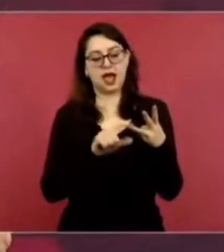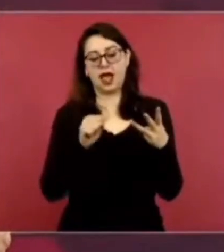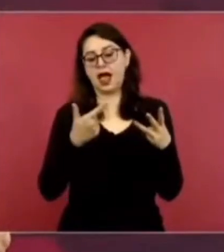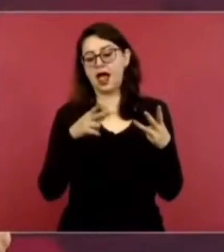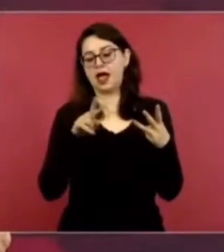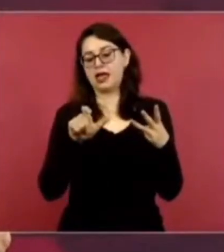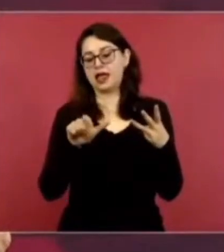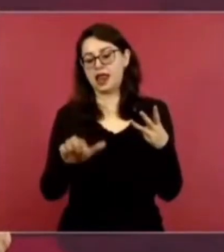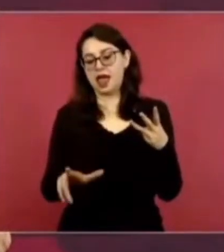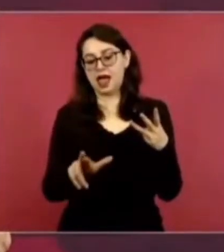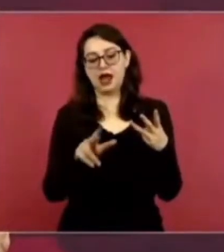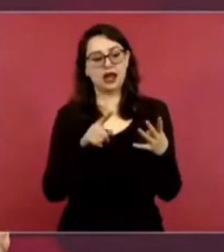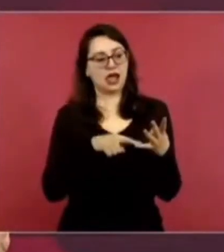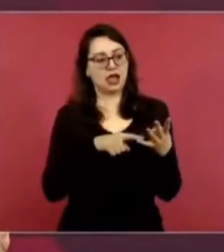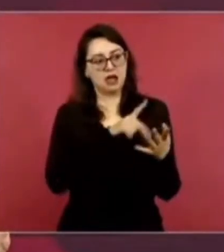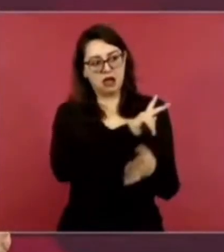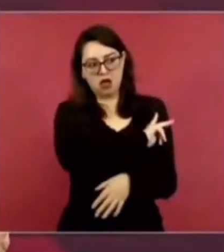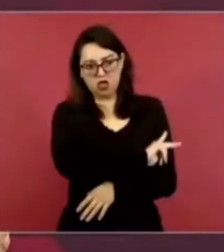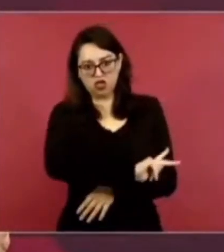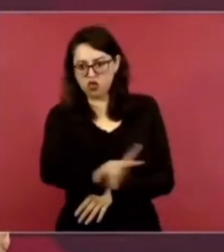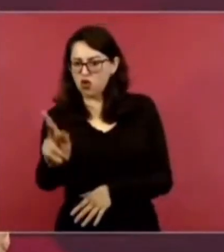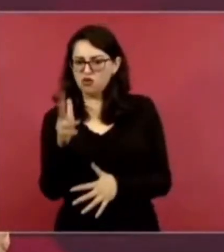ellos corruptos.